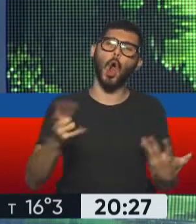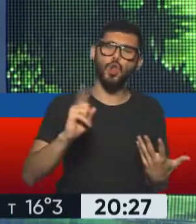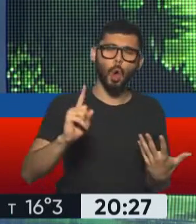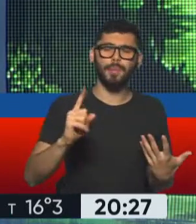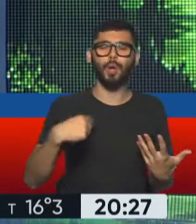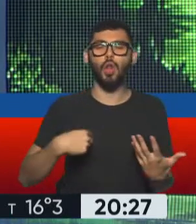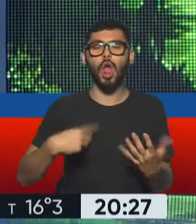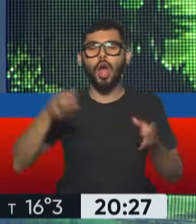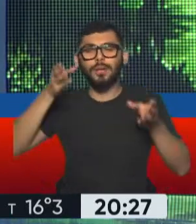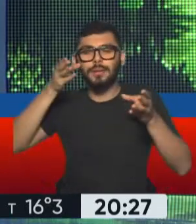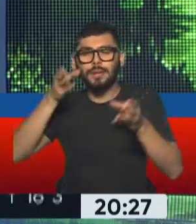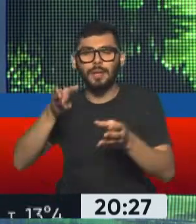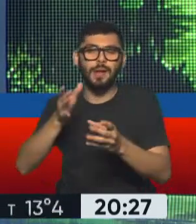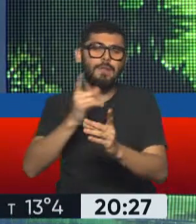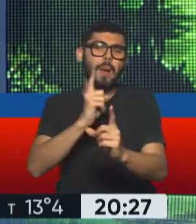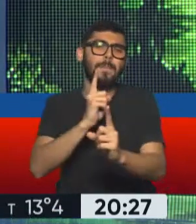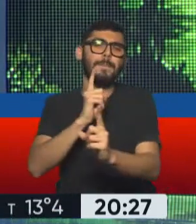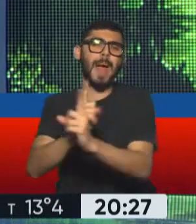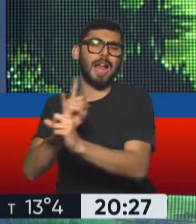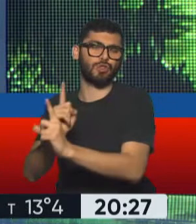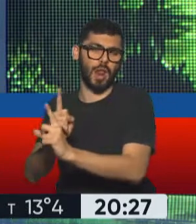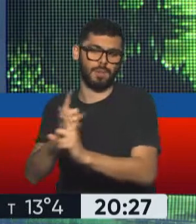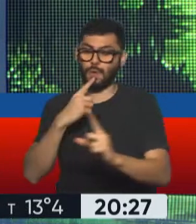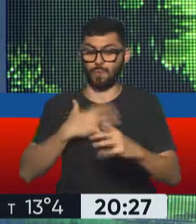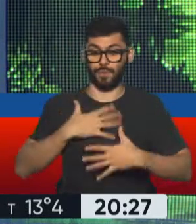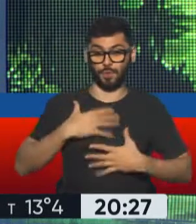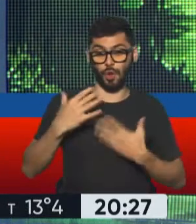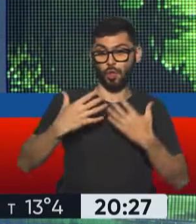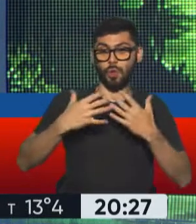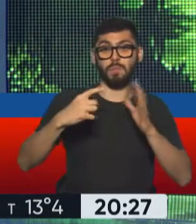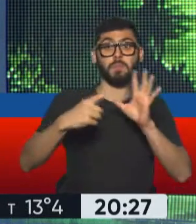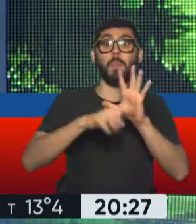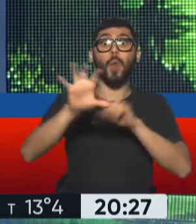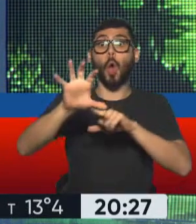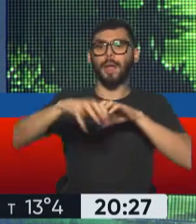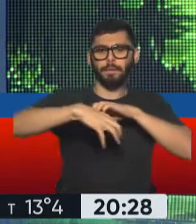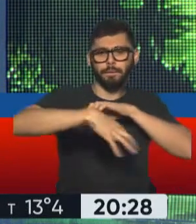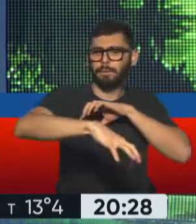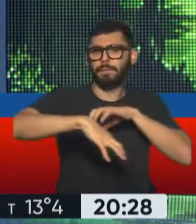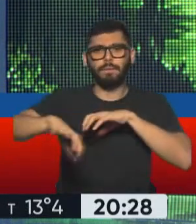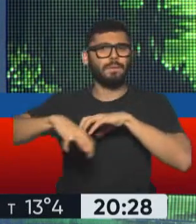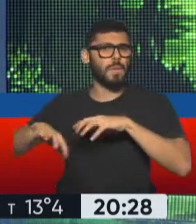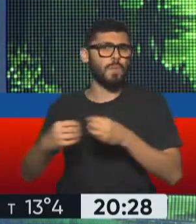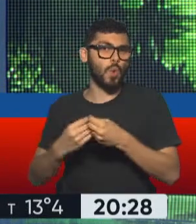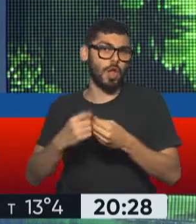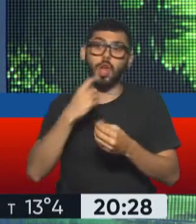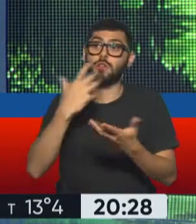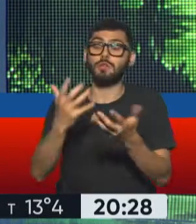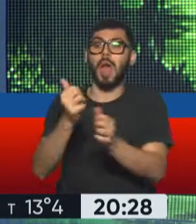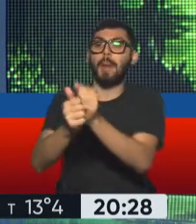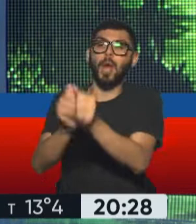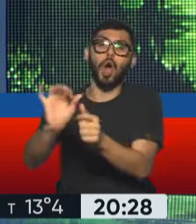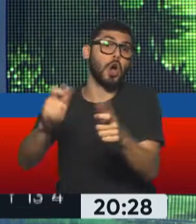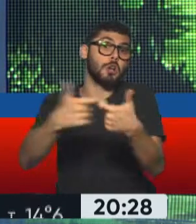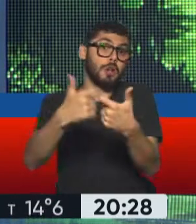capaz una atención un poco más personalizada. Nosotros tenemos delegaciones en toda la provincia de Buenos Aires, donde también el empresario o el